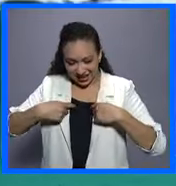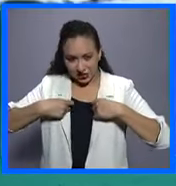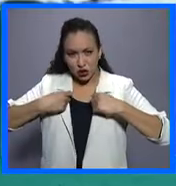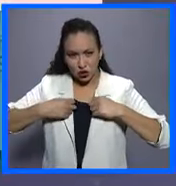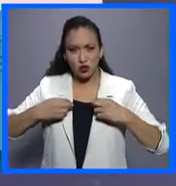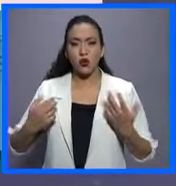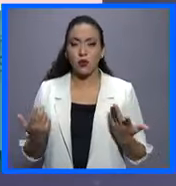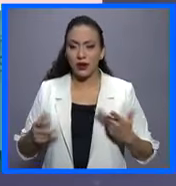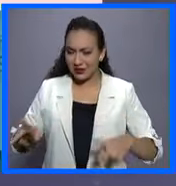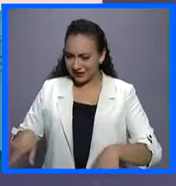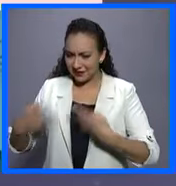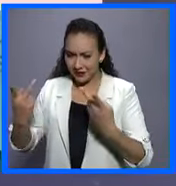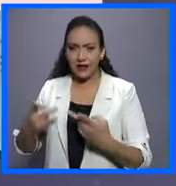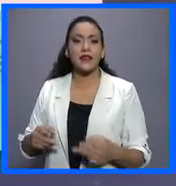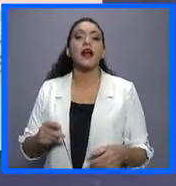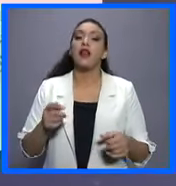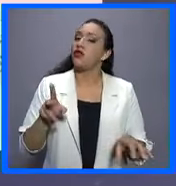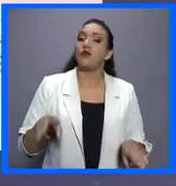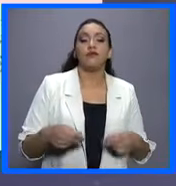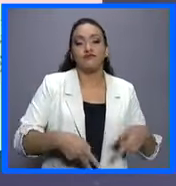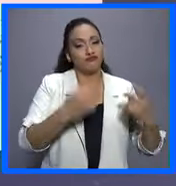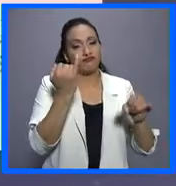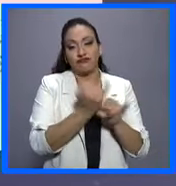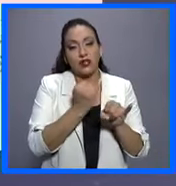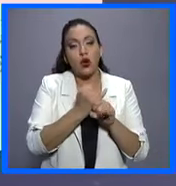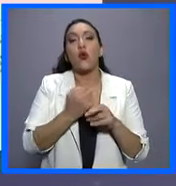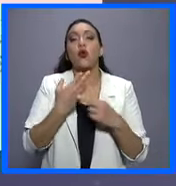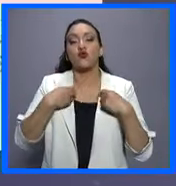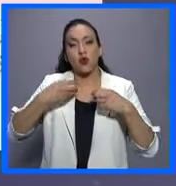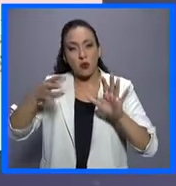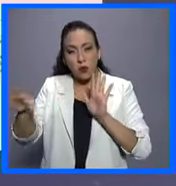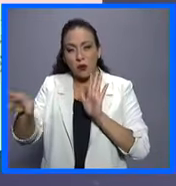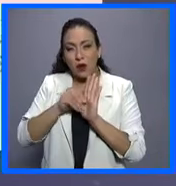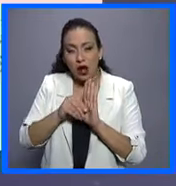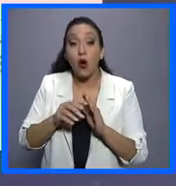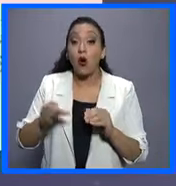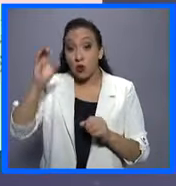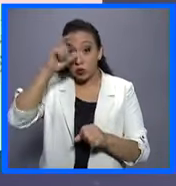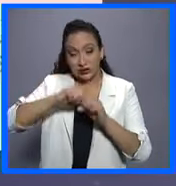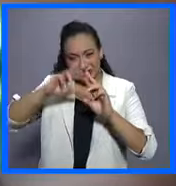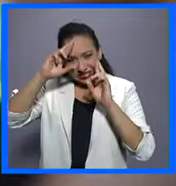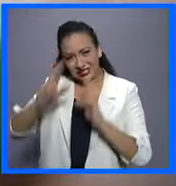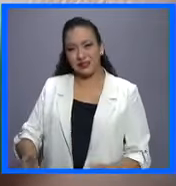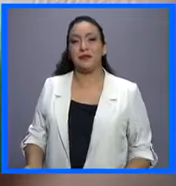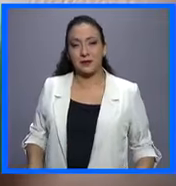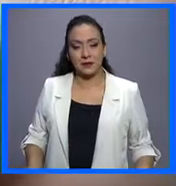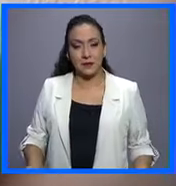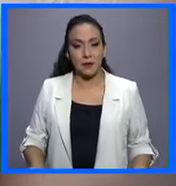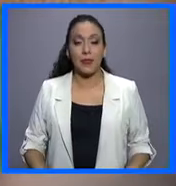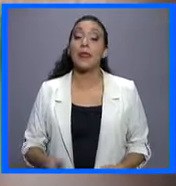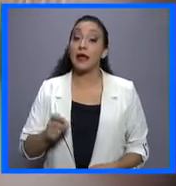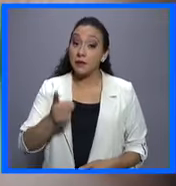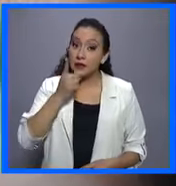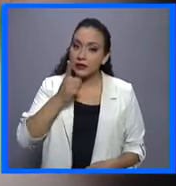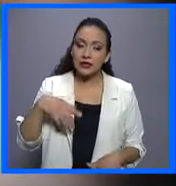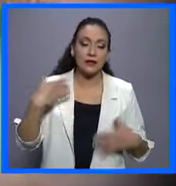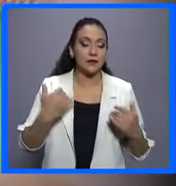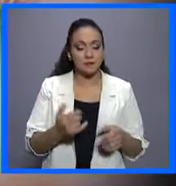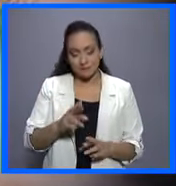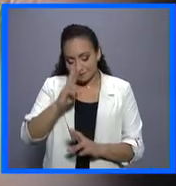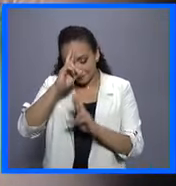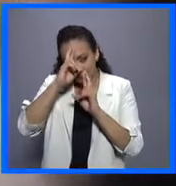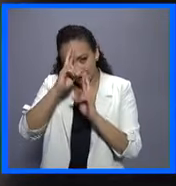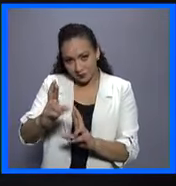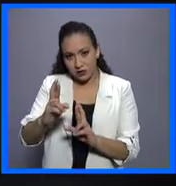su plataforma no incurran en venta de productos plagiados o de apropiación cultural indebida. A su vez, expresó su profundo respeto